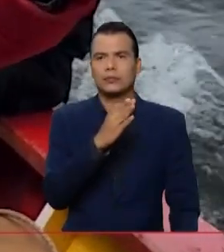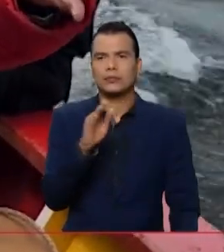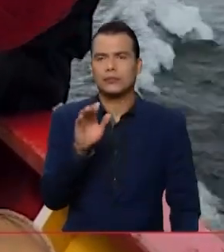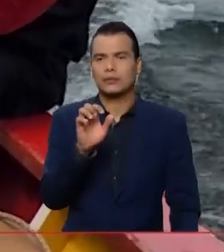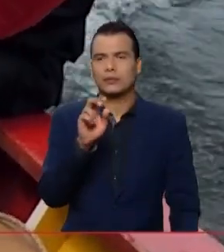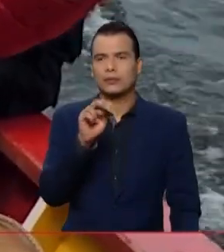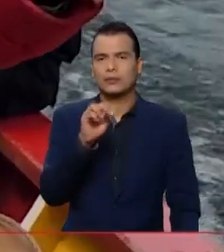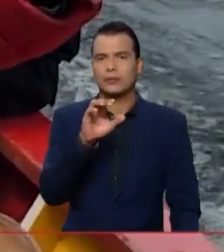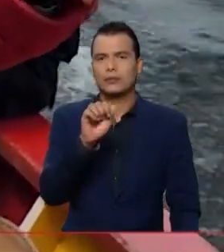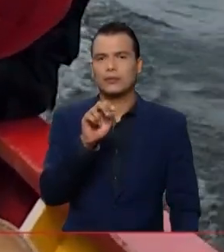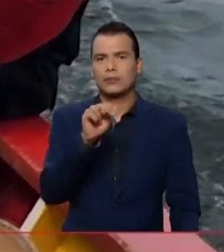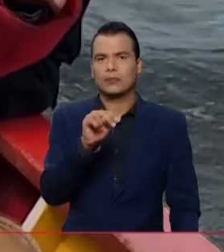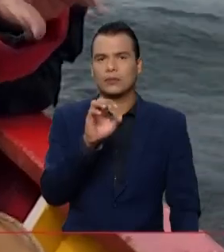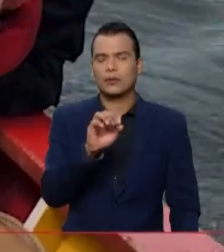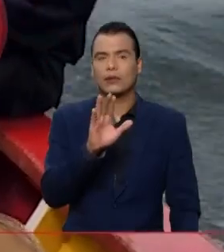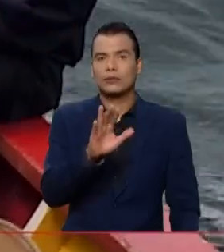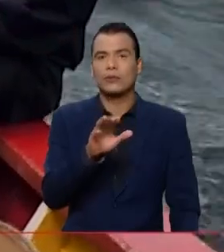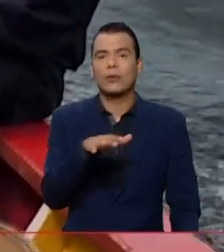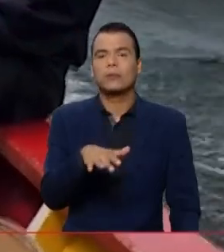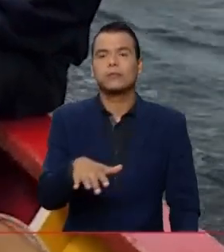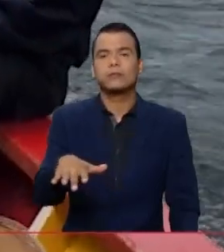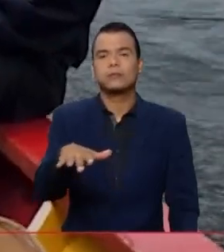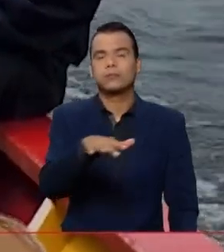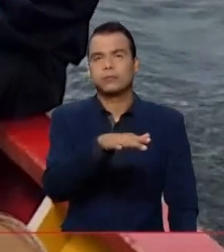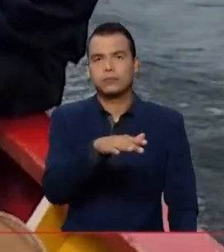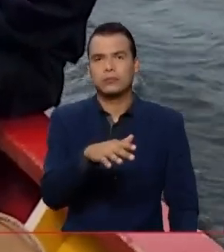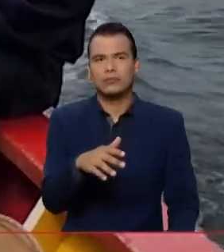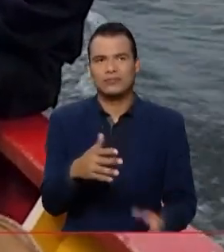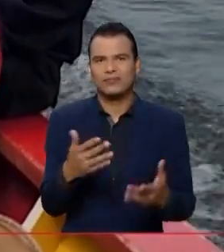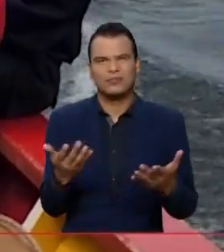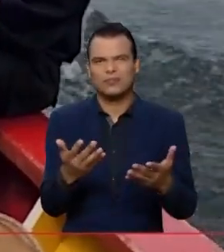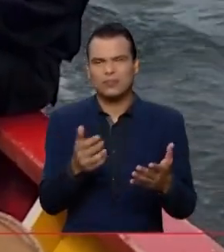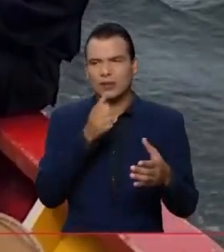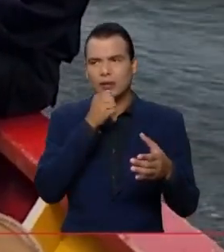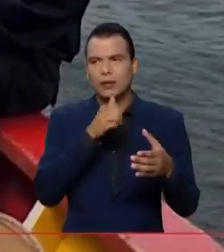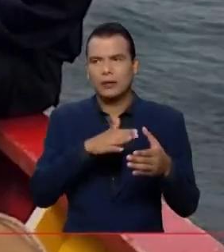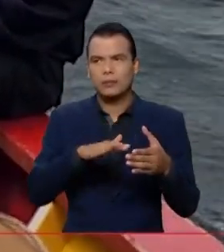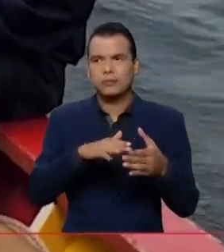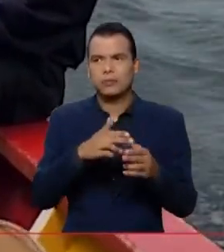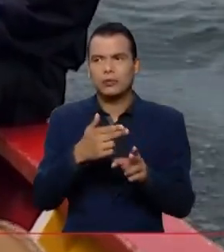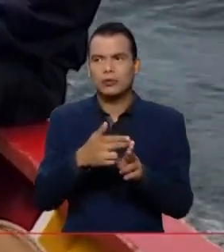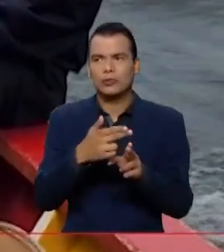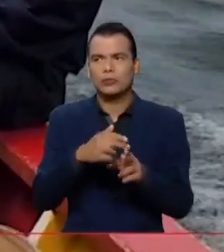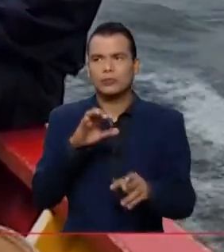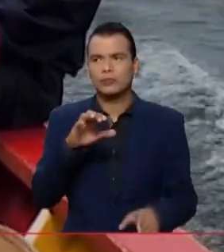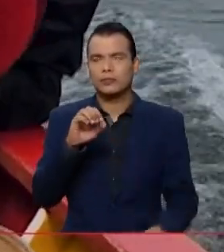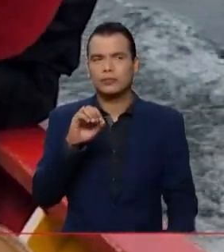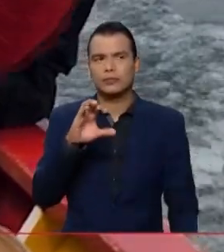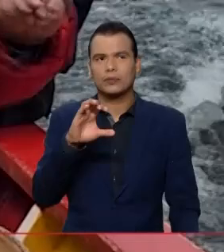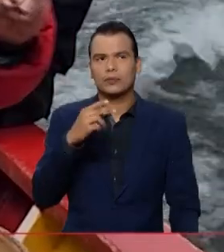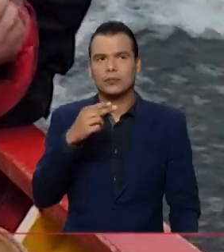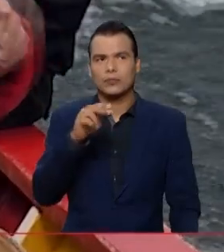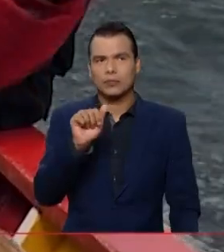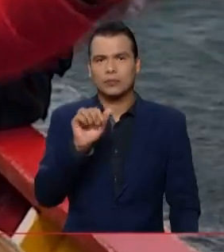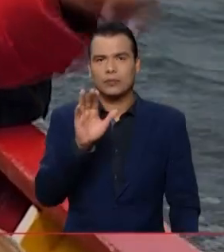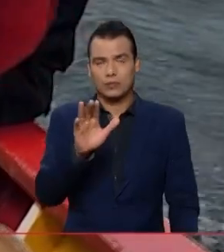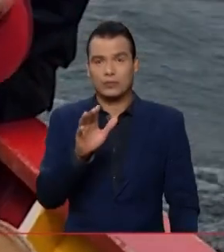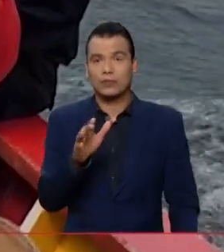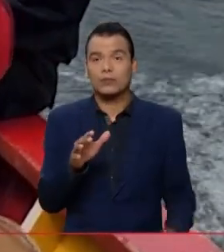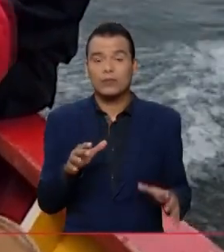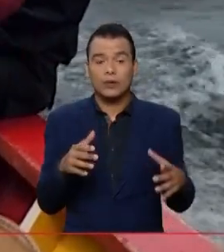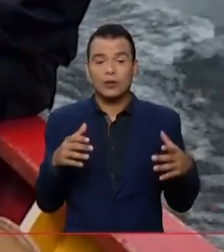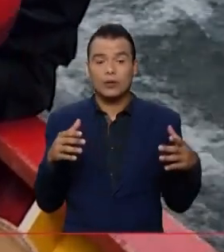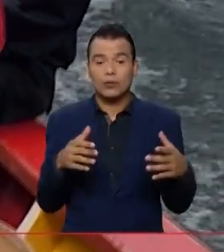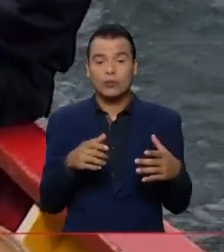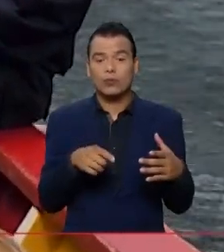el humedal Belranzal, conocido como la Laguna de la Cocha. Los habitantes aseguran que el turismo,